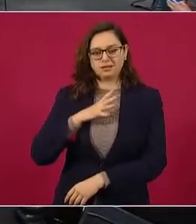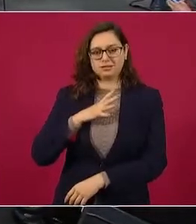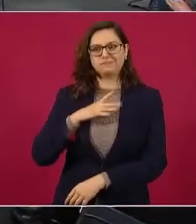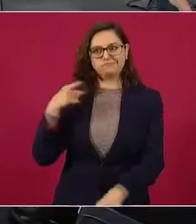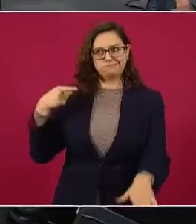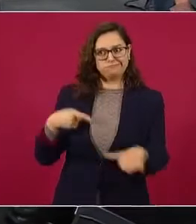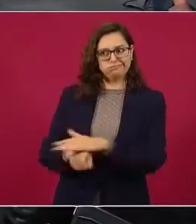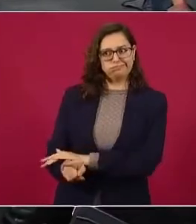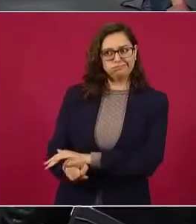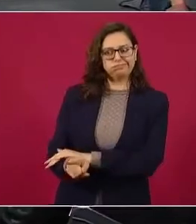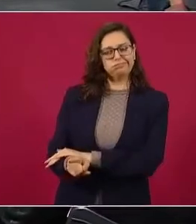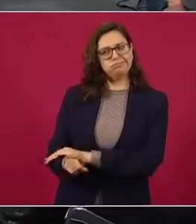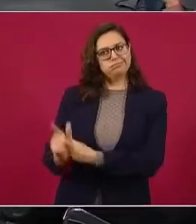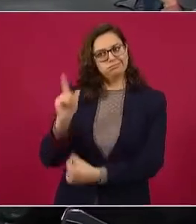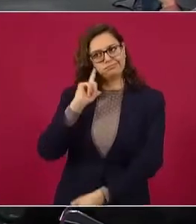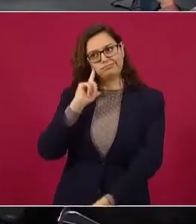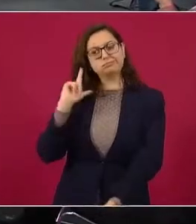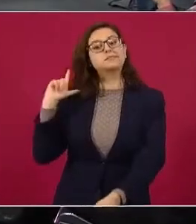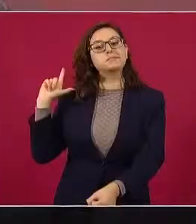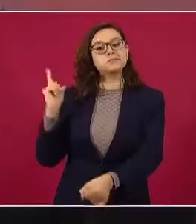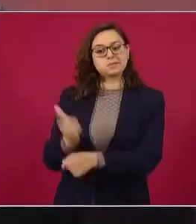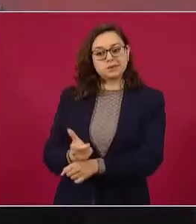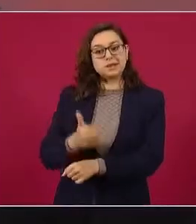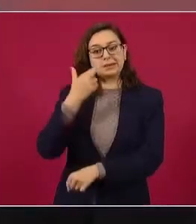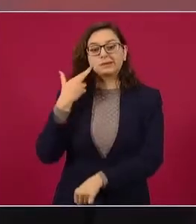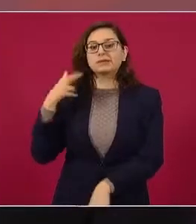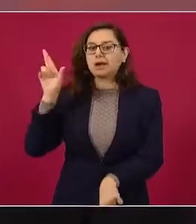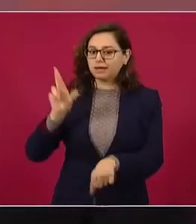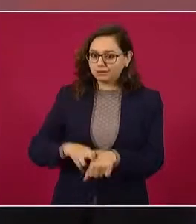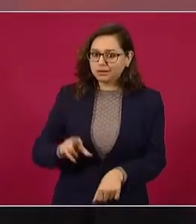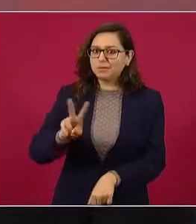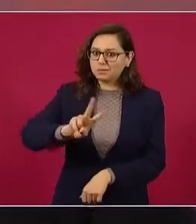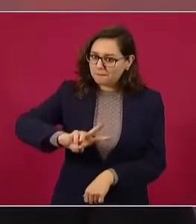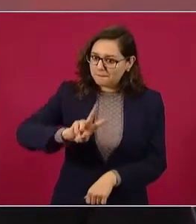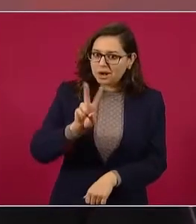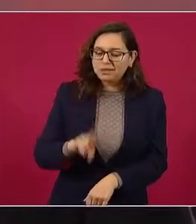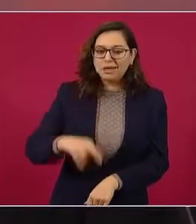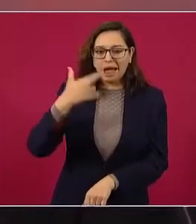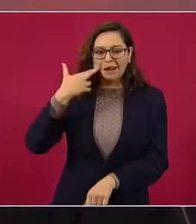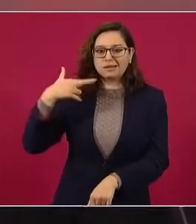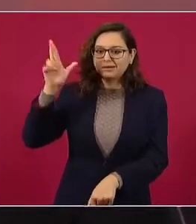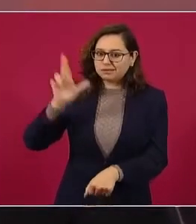Pero son reverendos ladrones